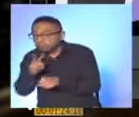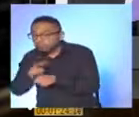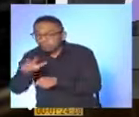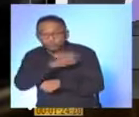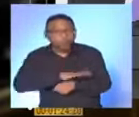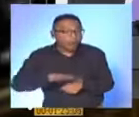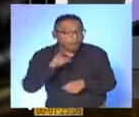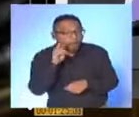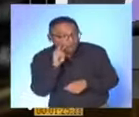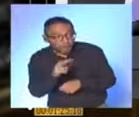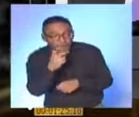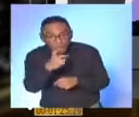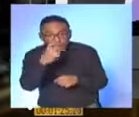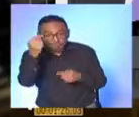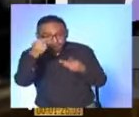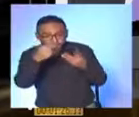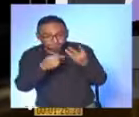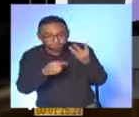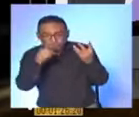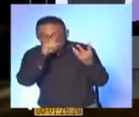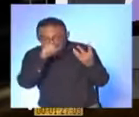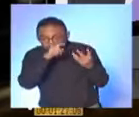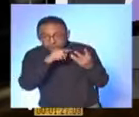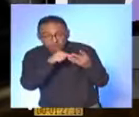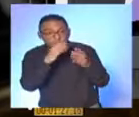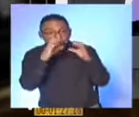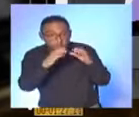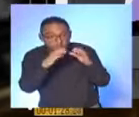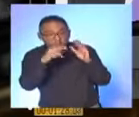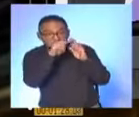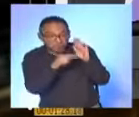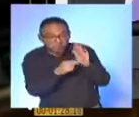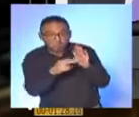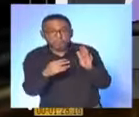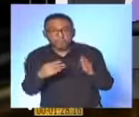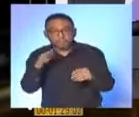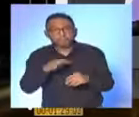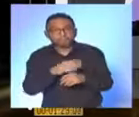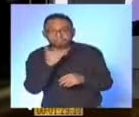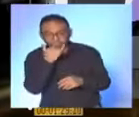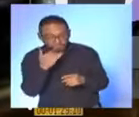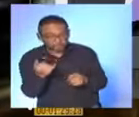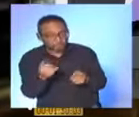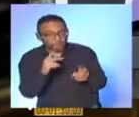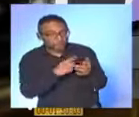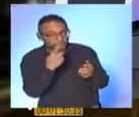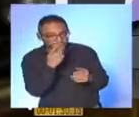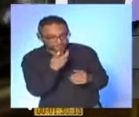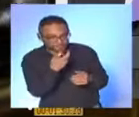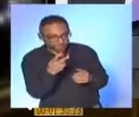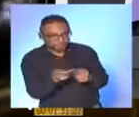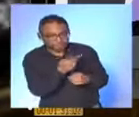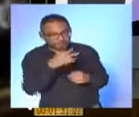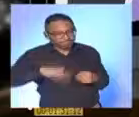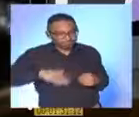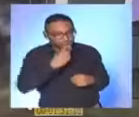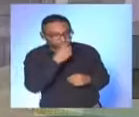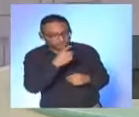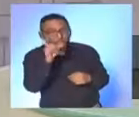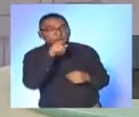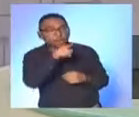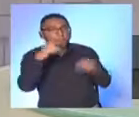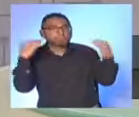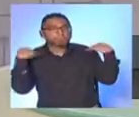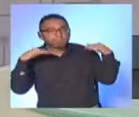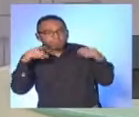las medidas que nos ayuden a que no nos vaya tan mal. Secretario, en ese sentido, perdón que le interrumpa, en estos viajes, en esos recorridos